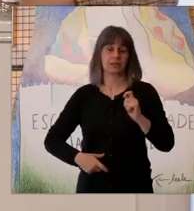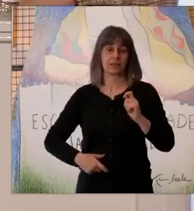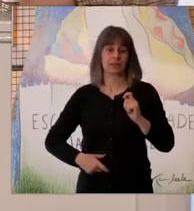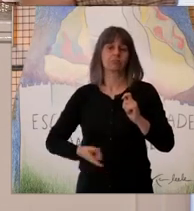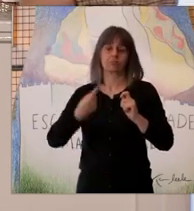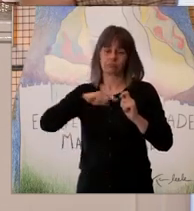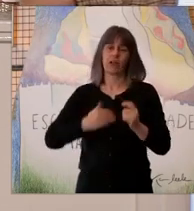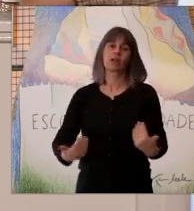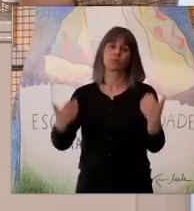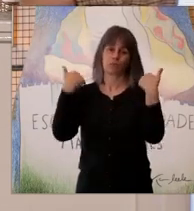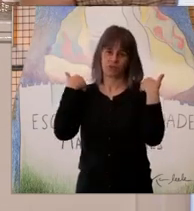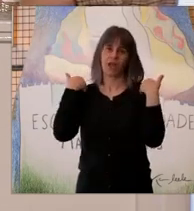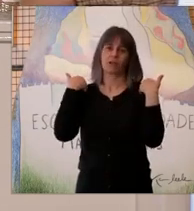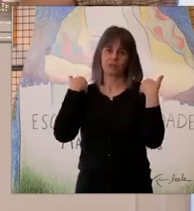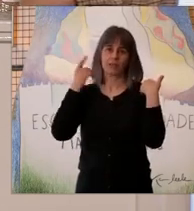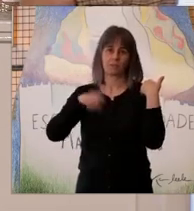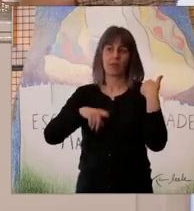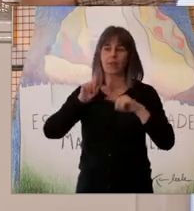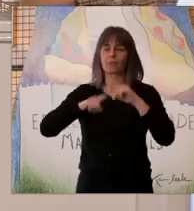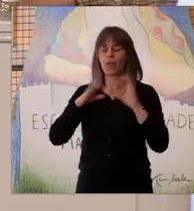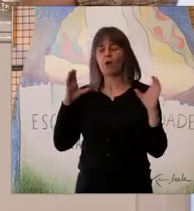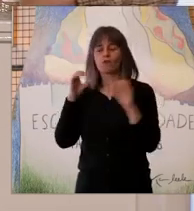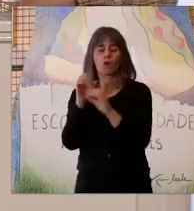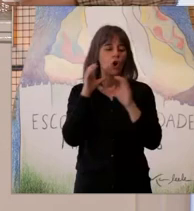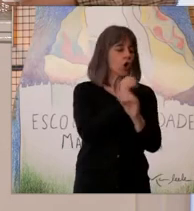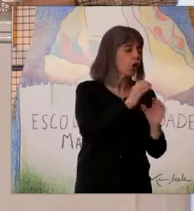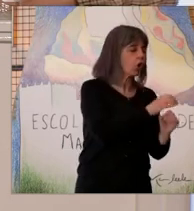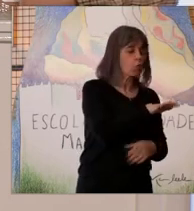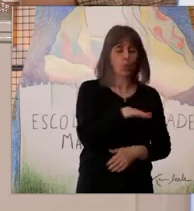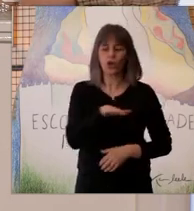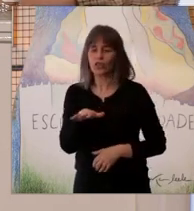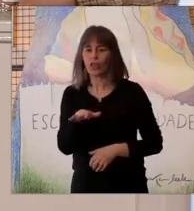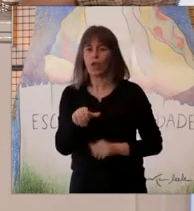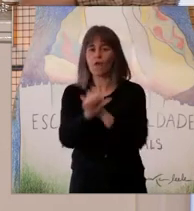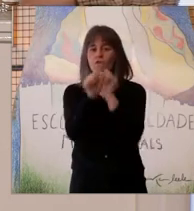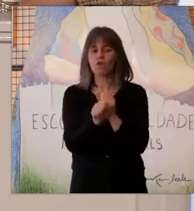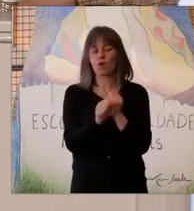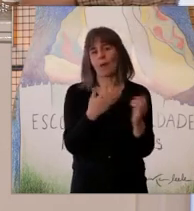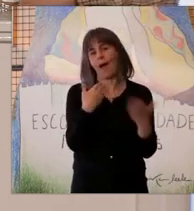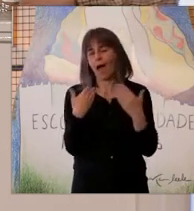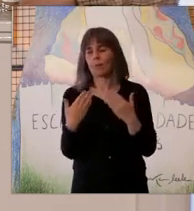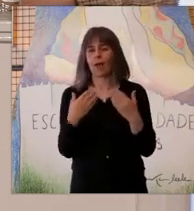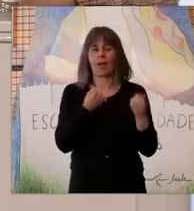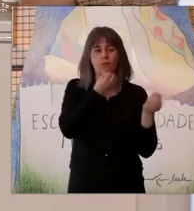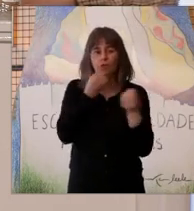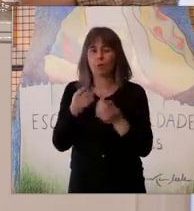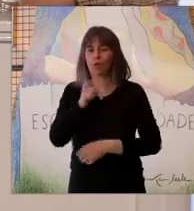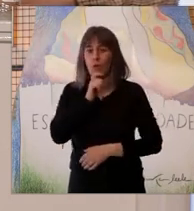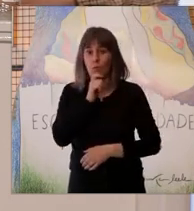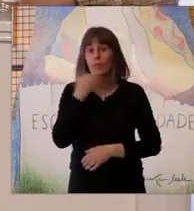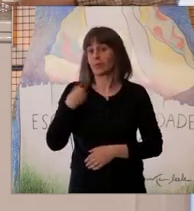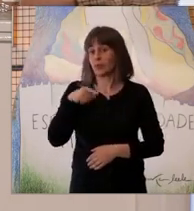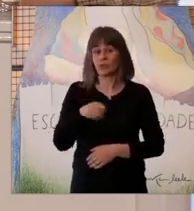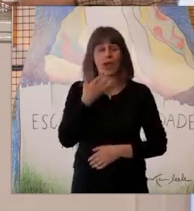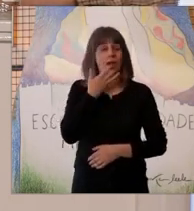responsables también De dónde se pone el foco y De qué manera se se tratan las cosas y lo decía María Isabel Esto fue como como el ejemplo